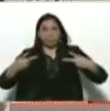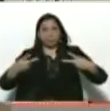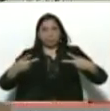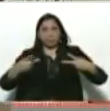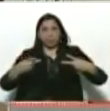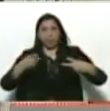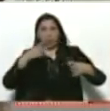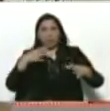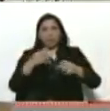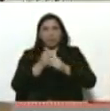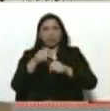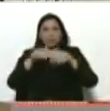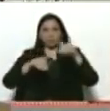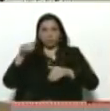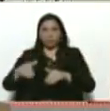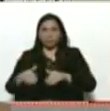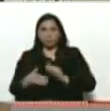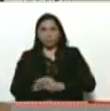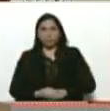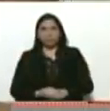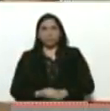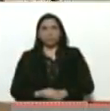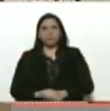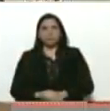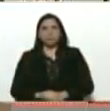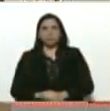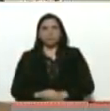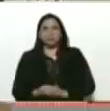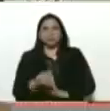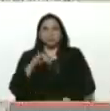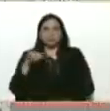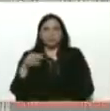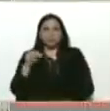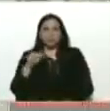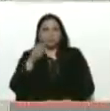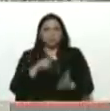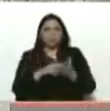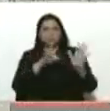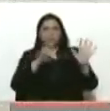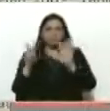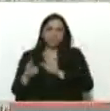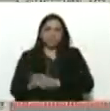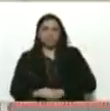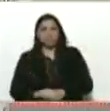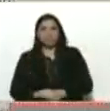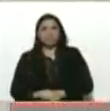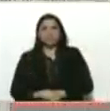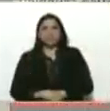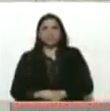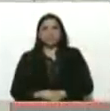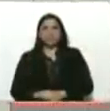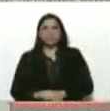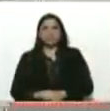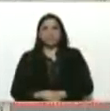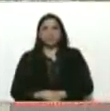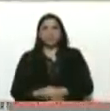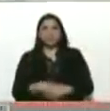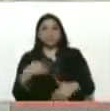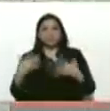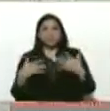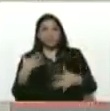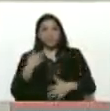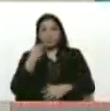electoral. Esto fue junio de 2017. En el 2017 hay algunos hechos políticos que yo lo voy a